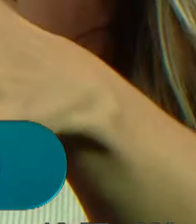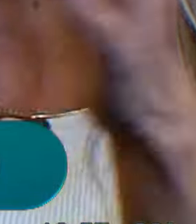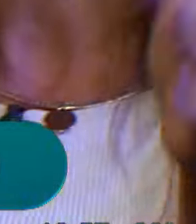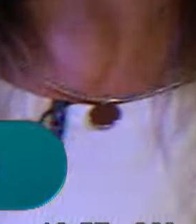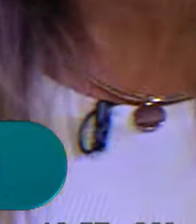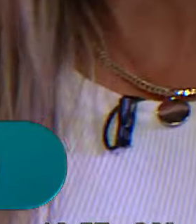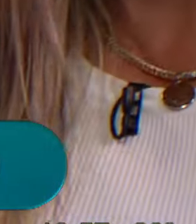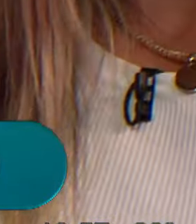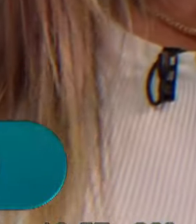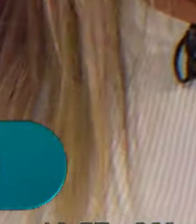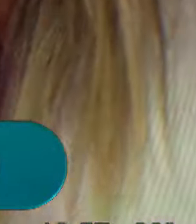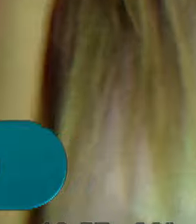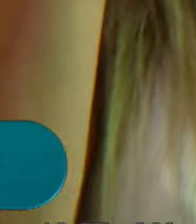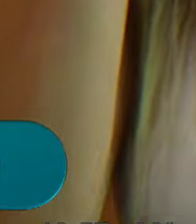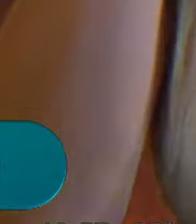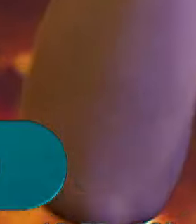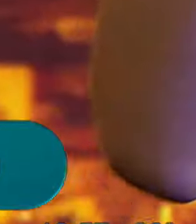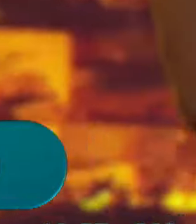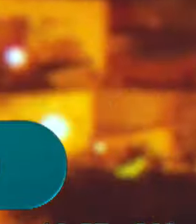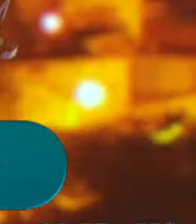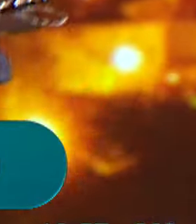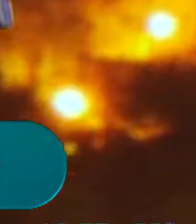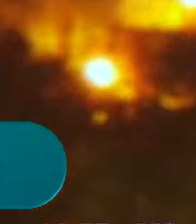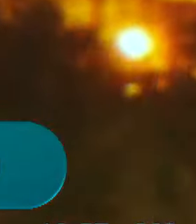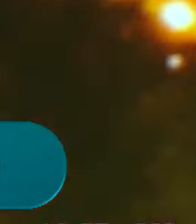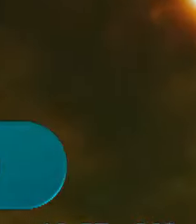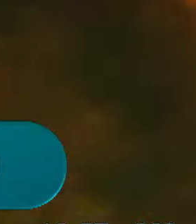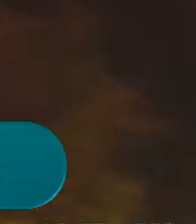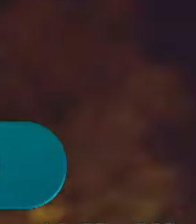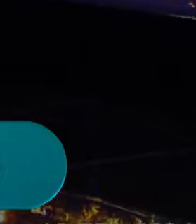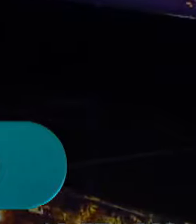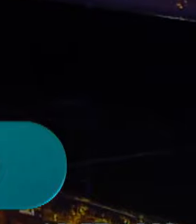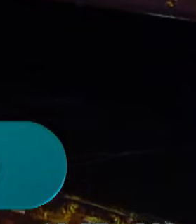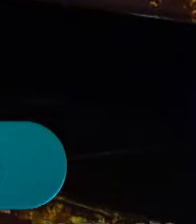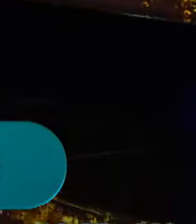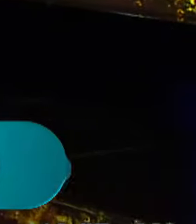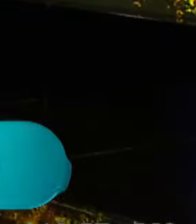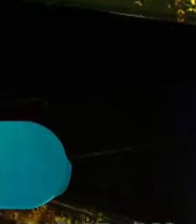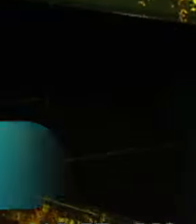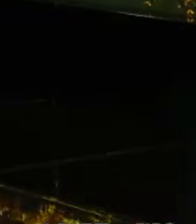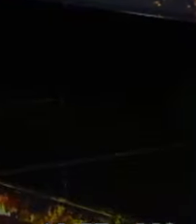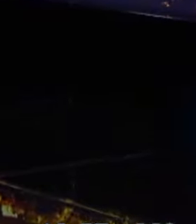tu nombre bebo. Quiero olvidarte pero de nuevo. En el cel me salen los recuerdos.